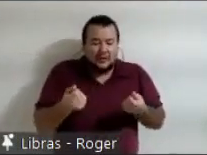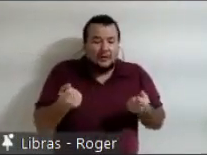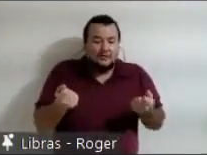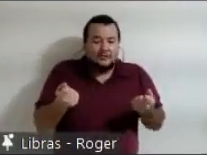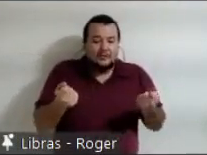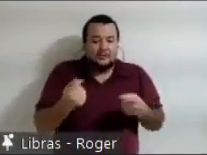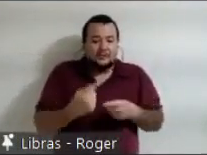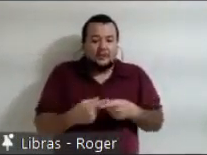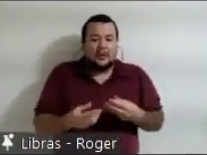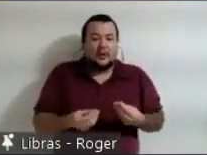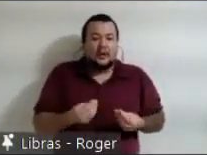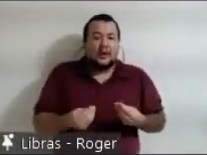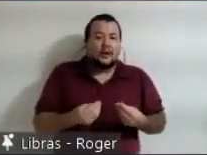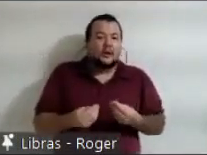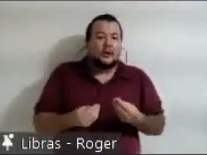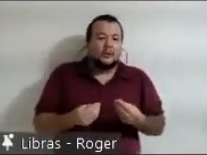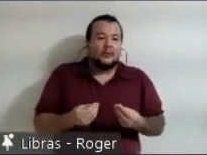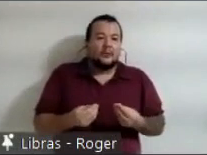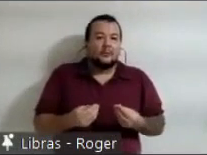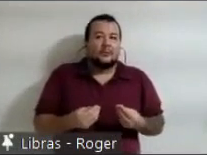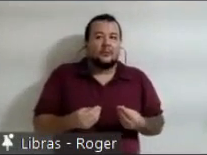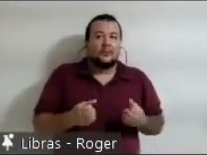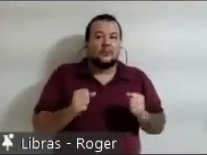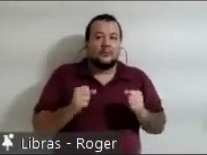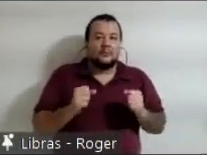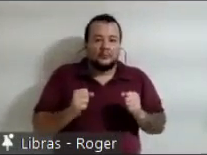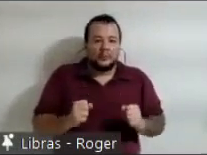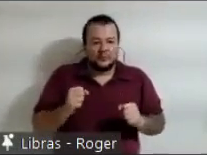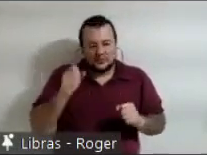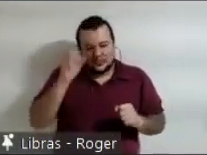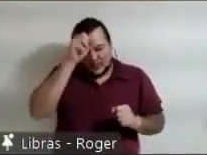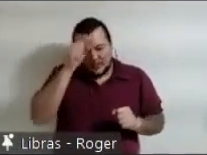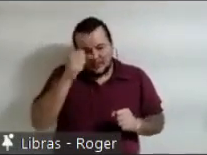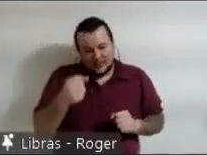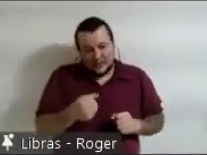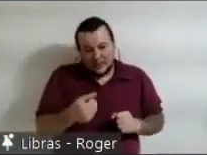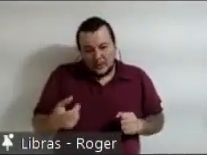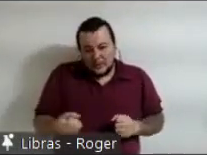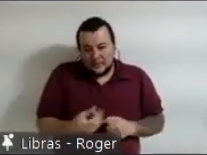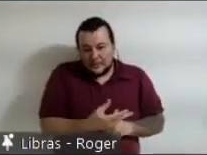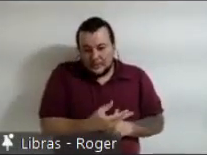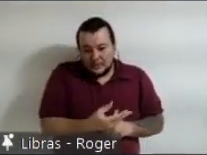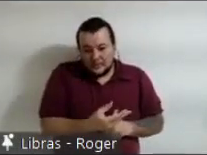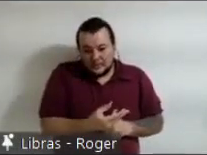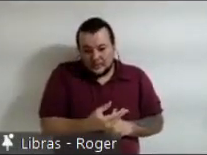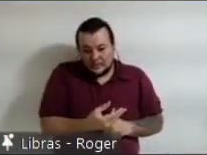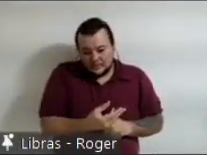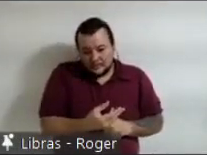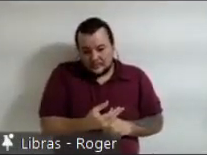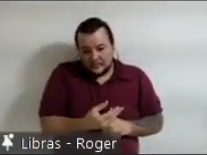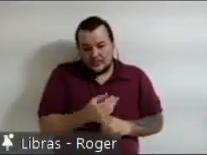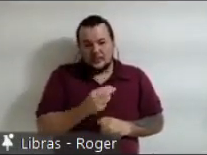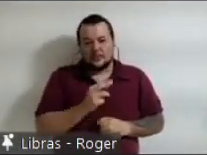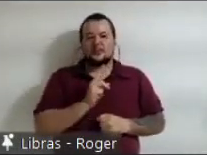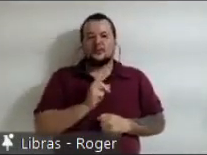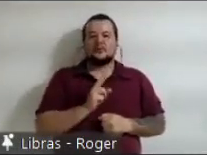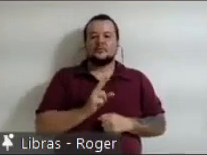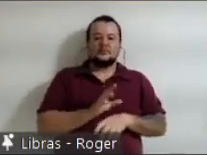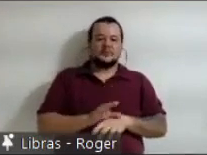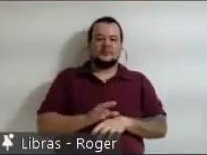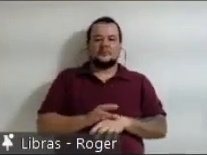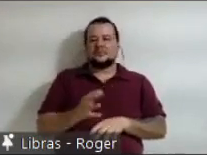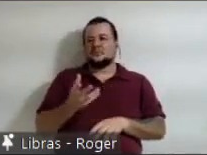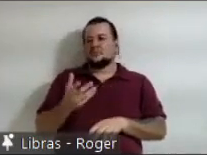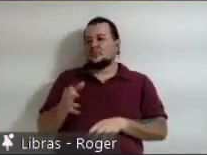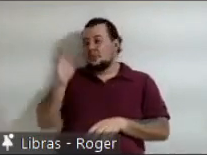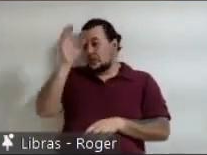nuevas si el responsable del curso no quiere aprender vamos